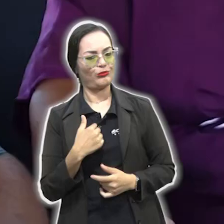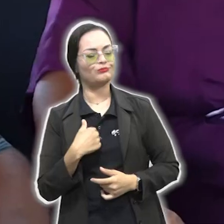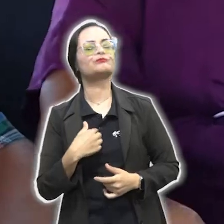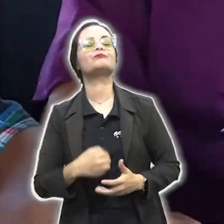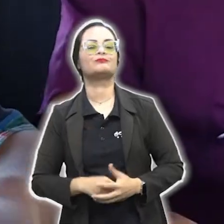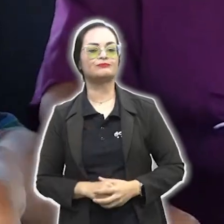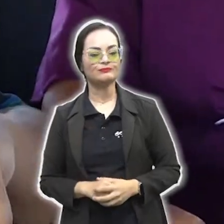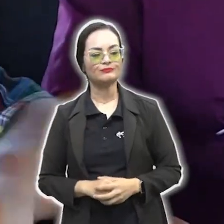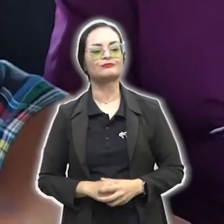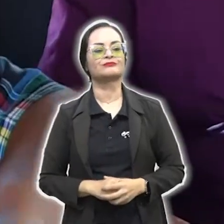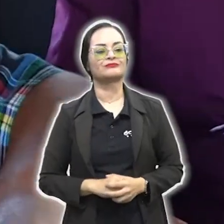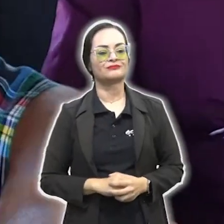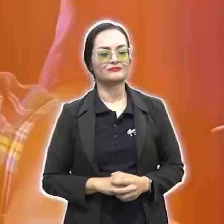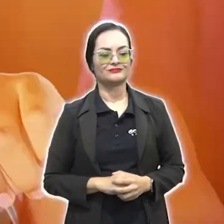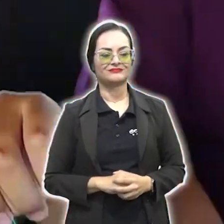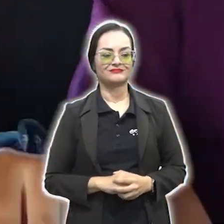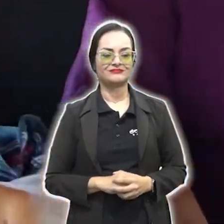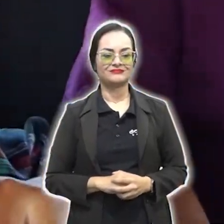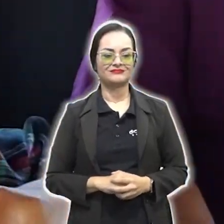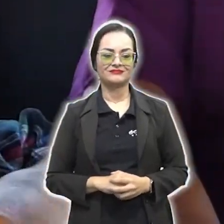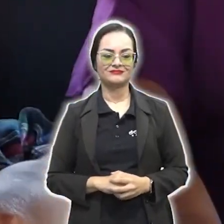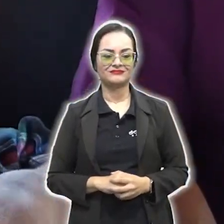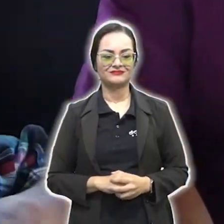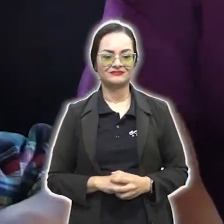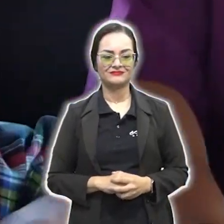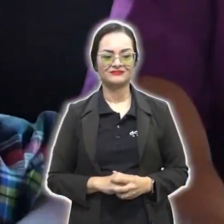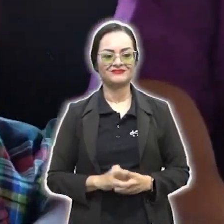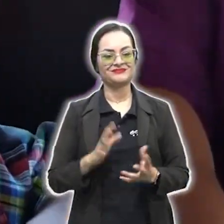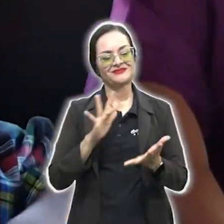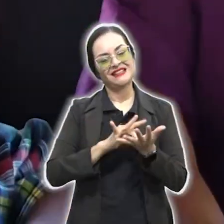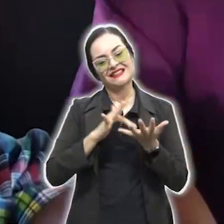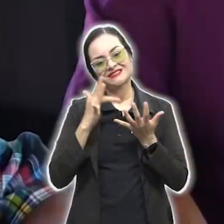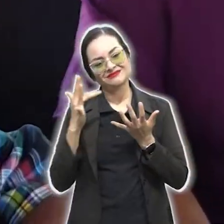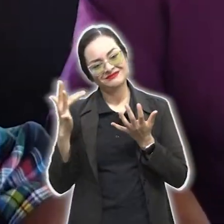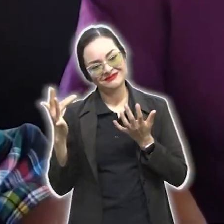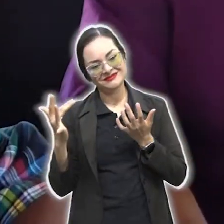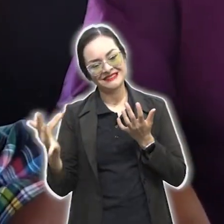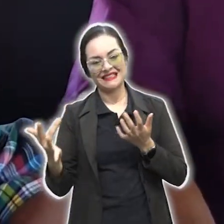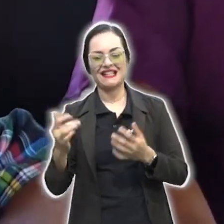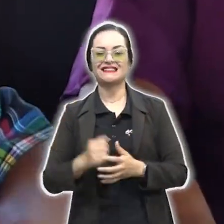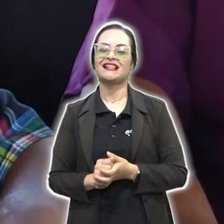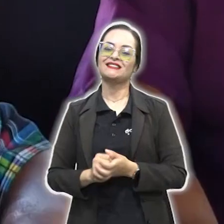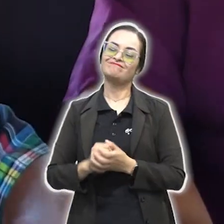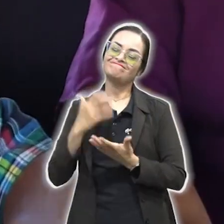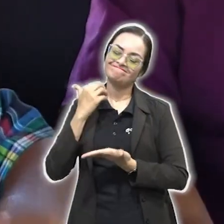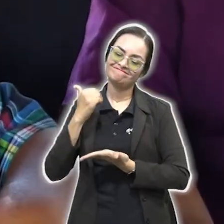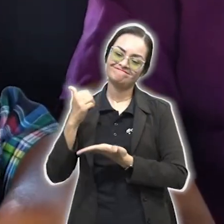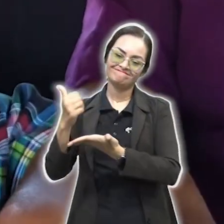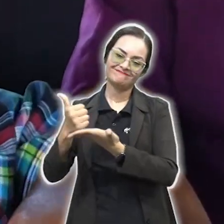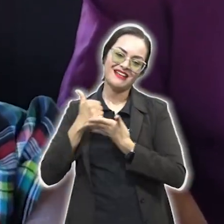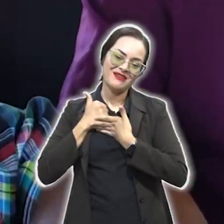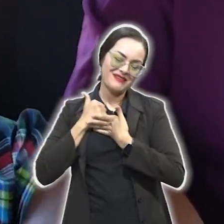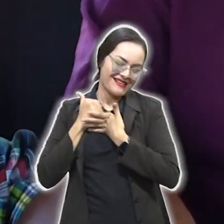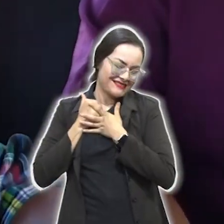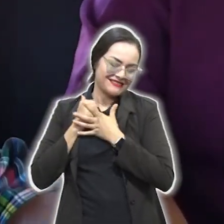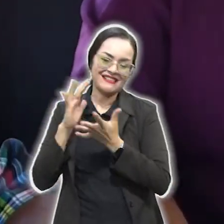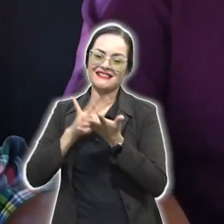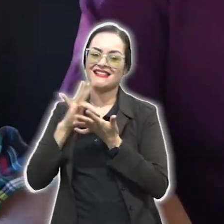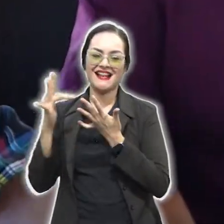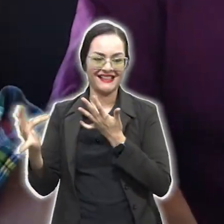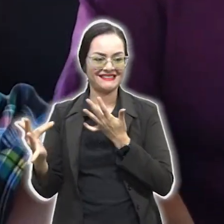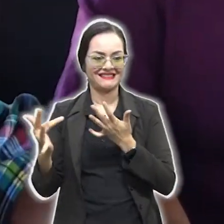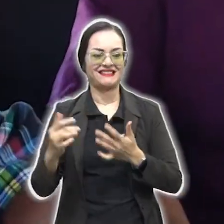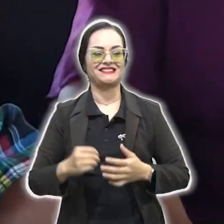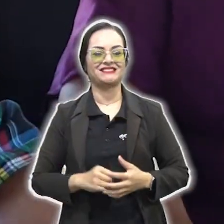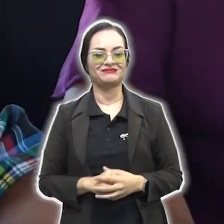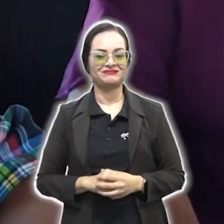a cantarles. Y pues gracias por el apoyo, ¿verdad? No, no lo voy a decir que